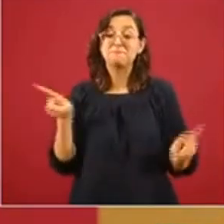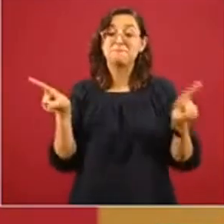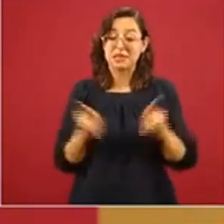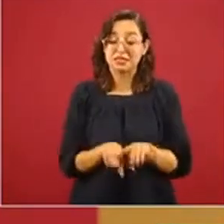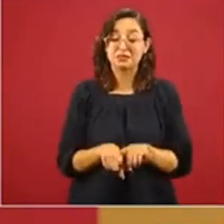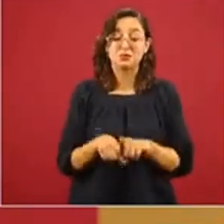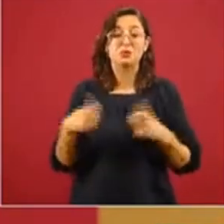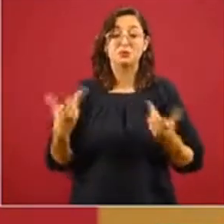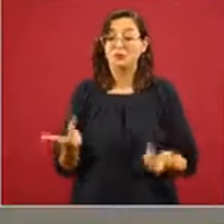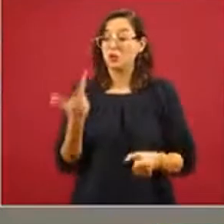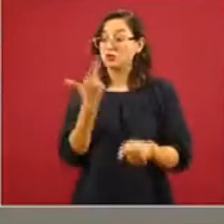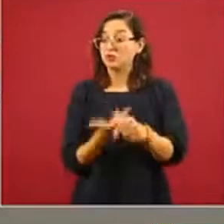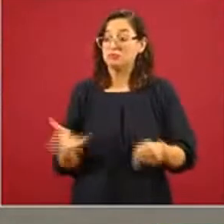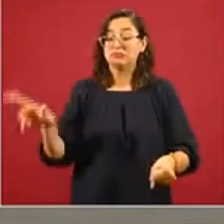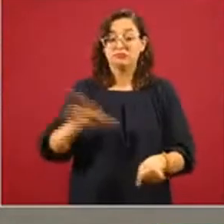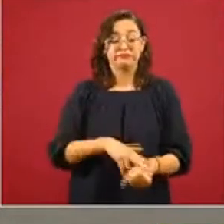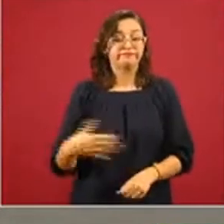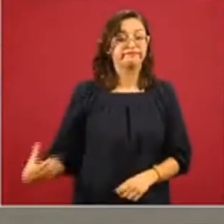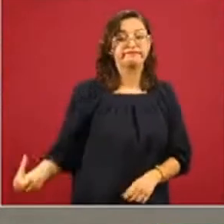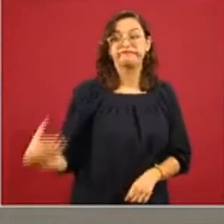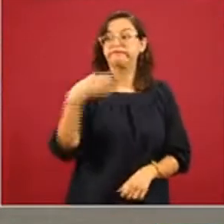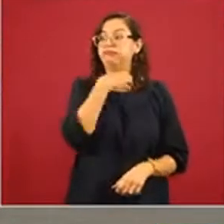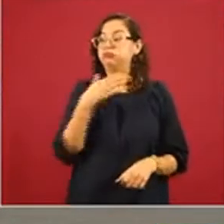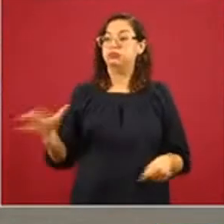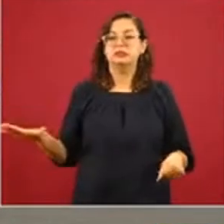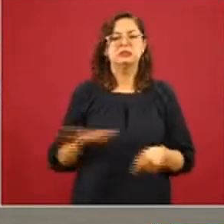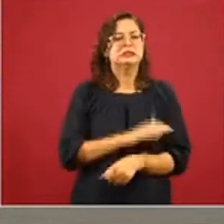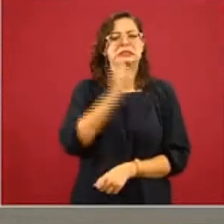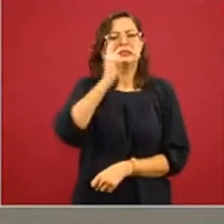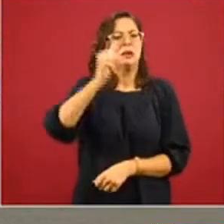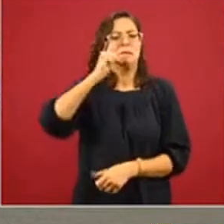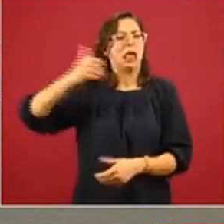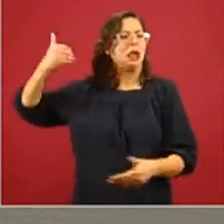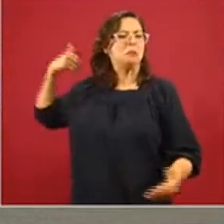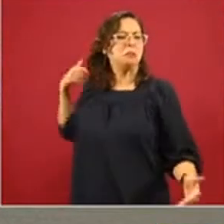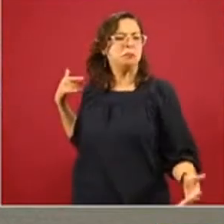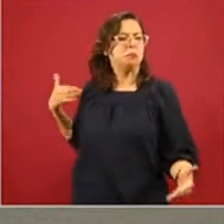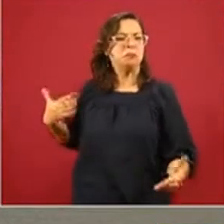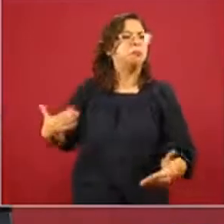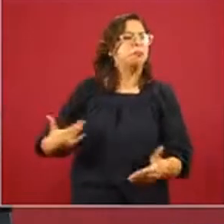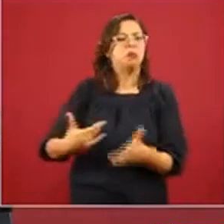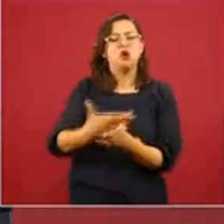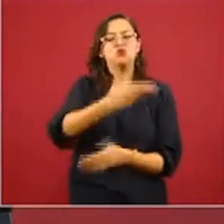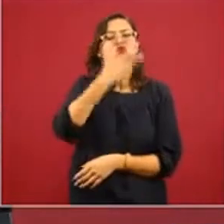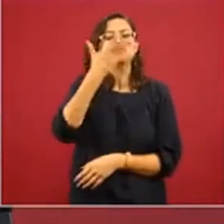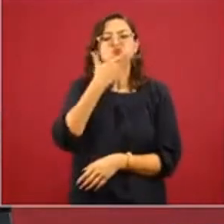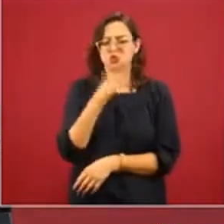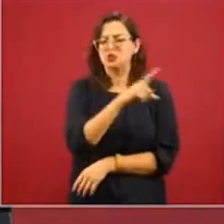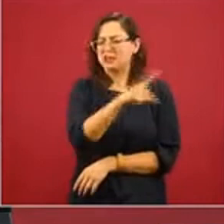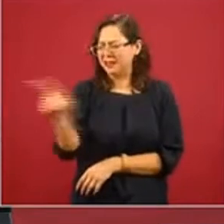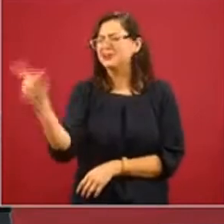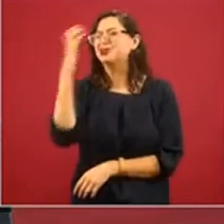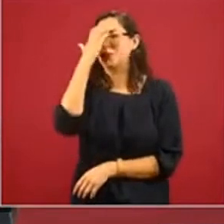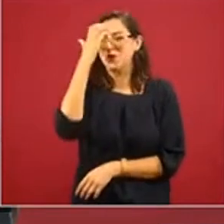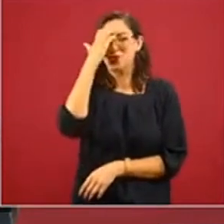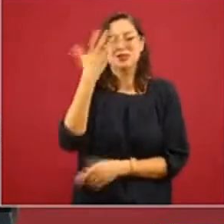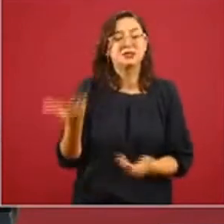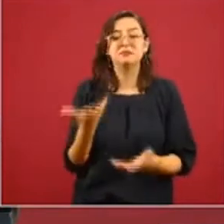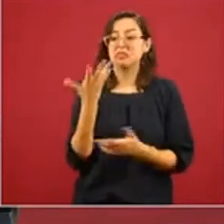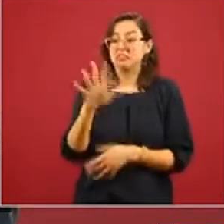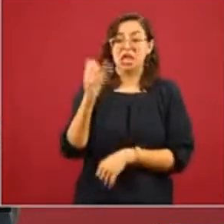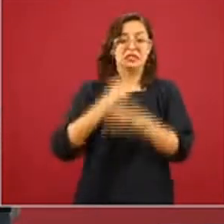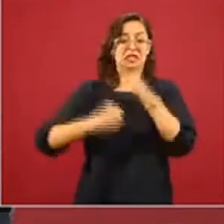obviamente de sobresaturación del Sistema Nacional de Salud. Cualquiera que haya ido a una unidad de salud hace 10